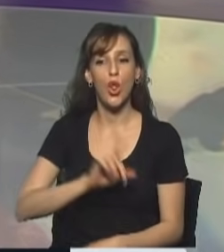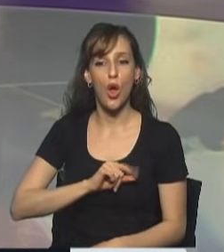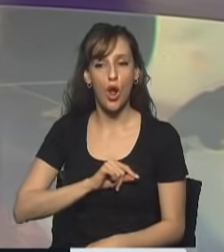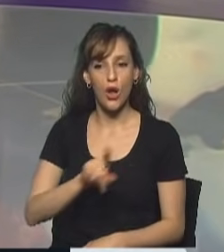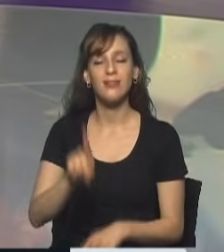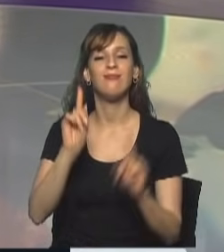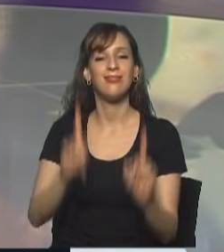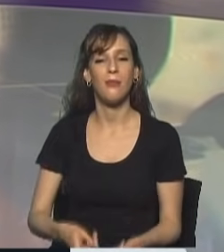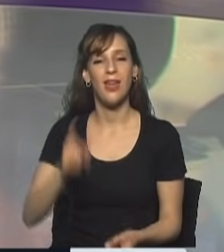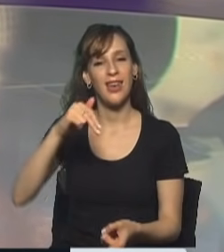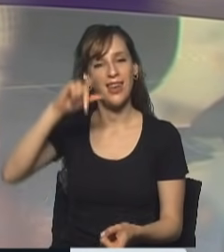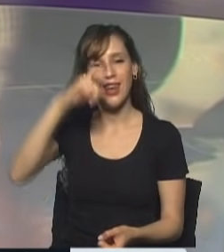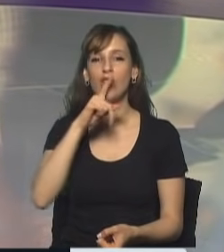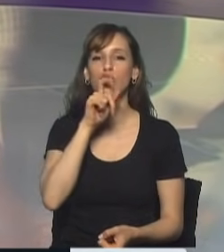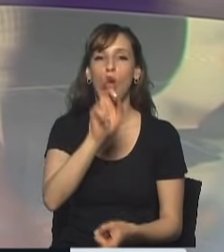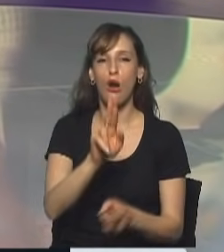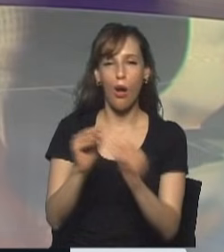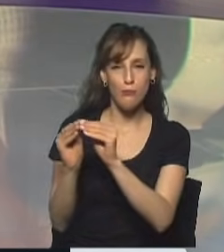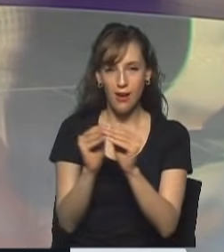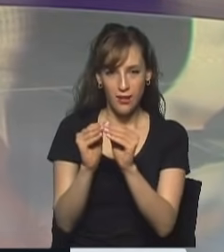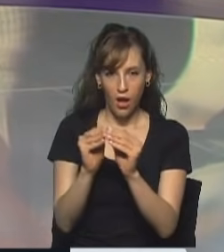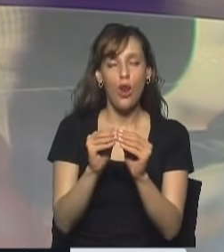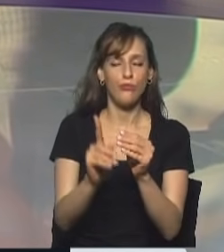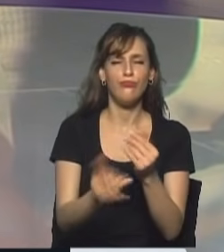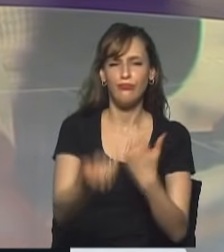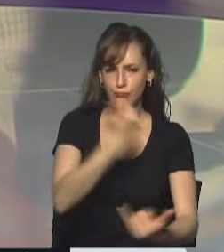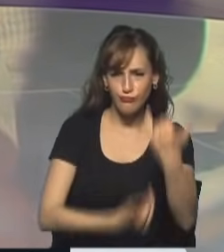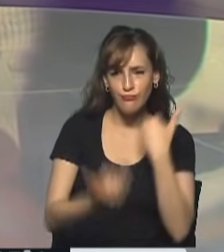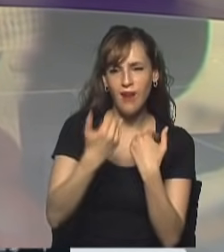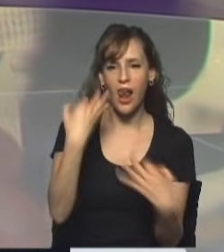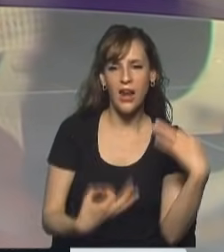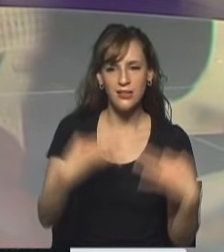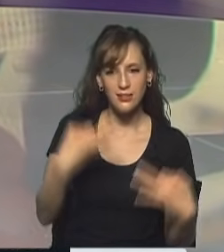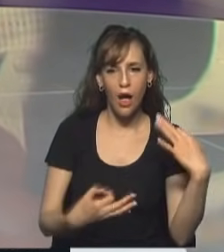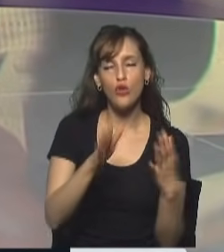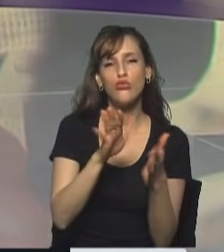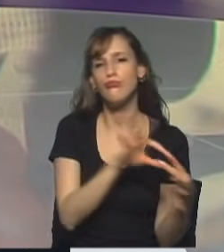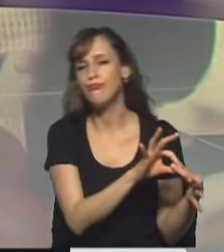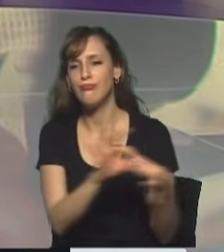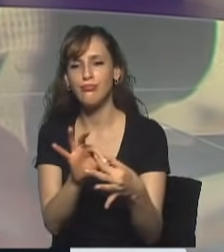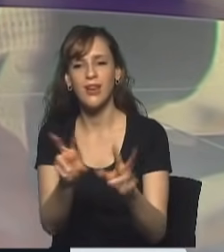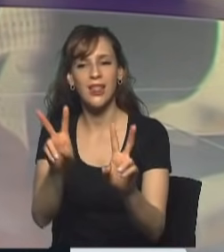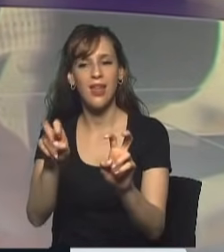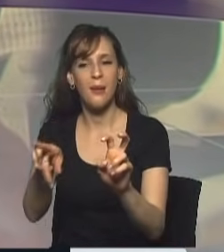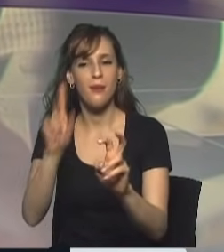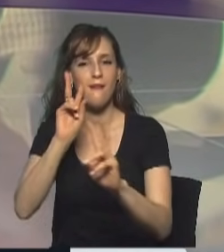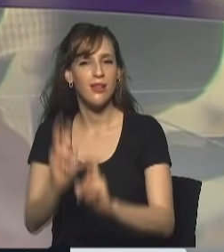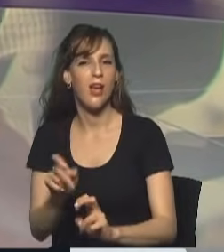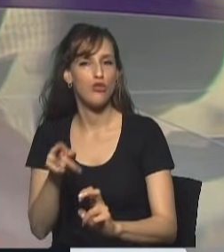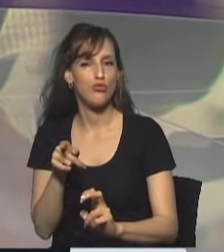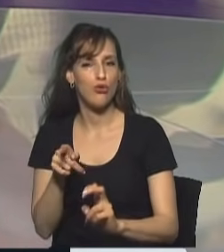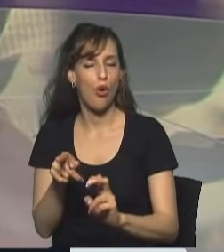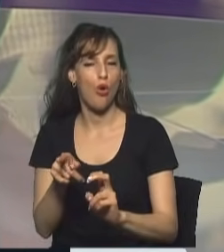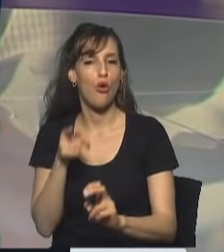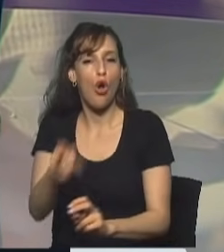Néstor Espósito para analizar, Pablo, si te parece, claro precisamente todo lo que está vinculado con la causa por el espionaje ilegal a los familiares de